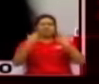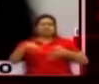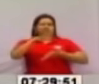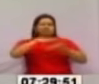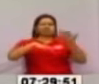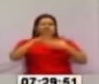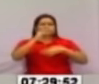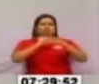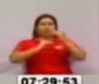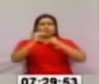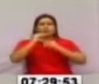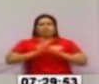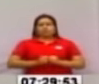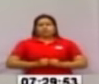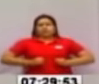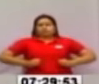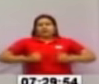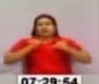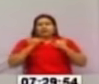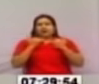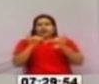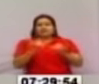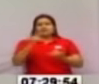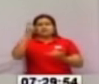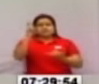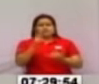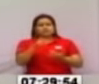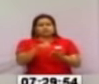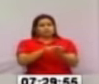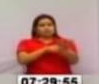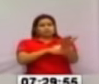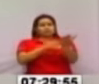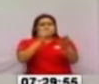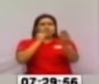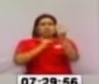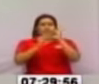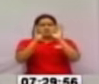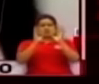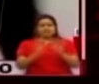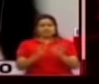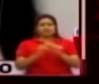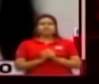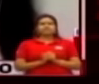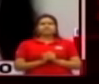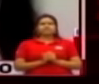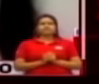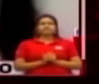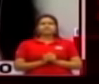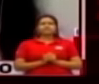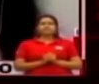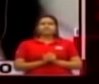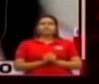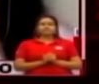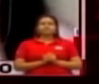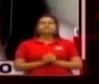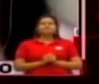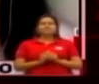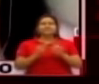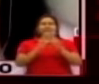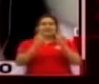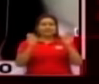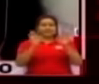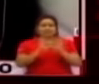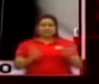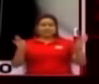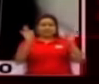por eso que necesitamos retomar nuestros hábitos alimenticios saludables. Muy bien, vamos a hablar un poquito acerca justamente de eso, ¿no? Porque en el nuevo